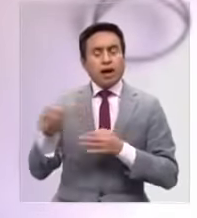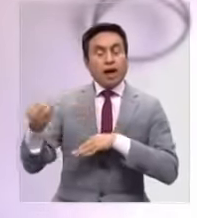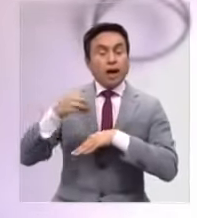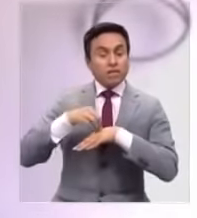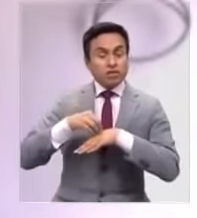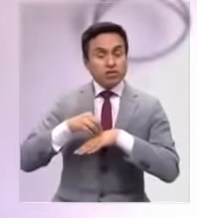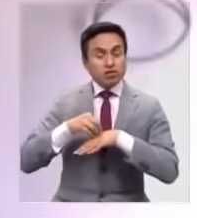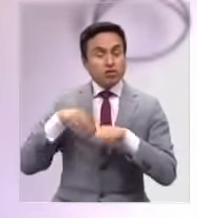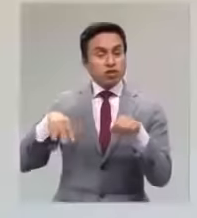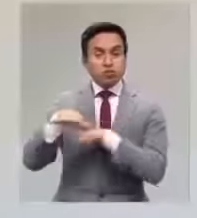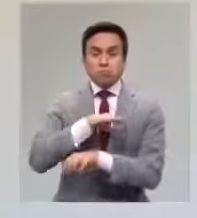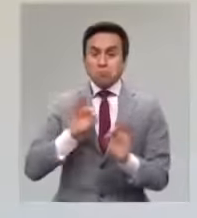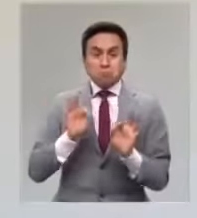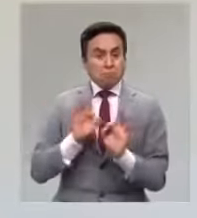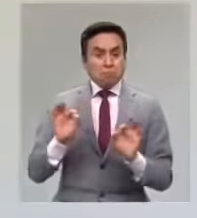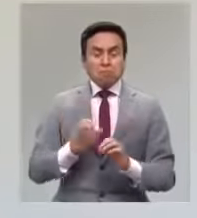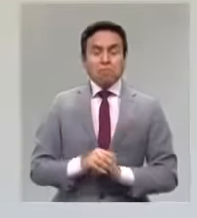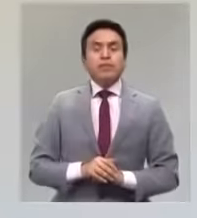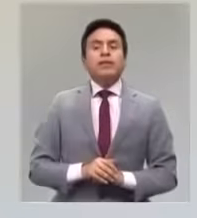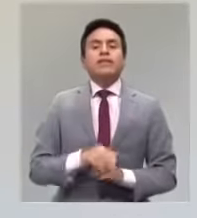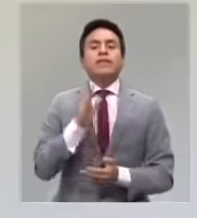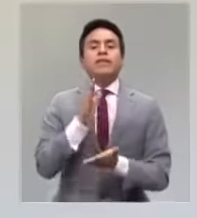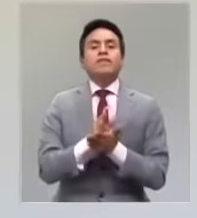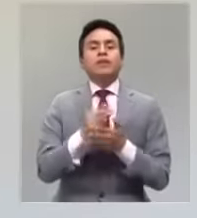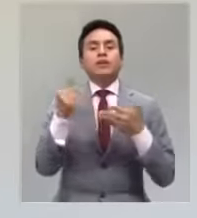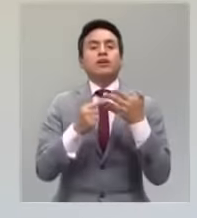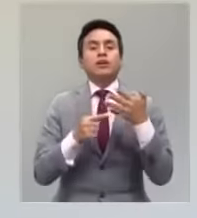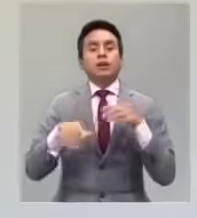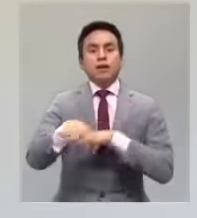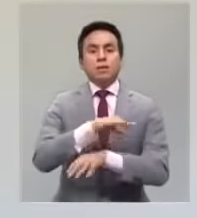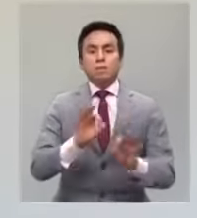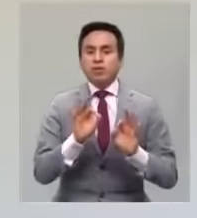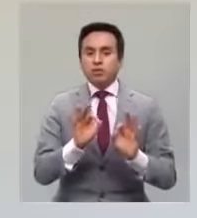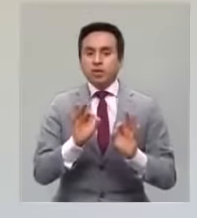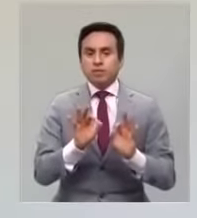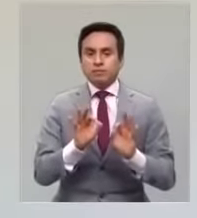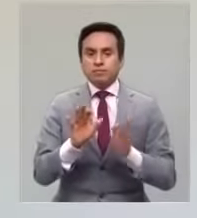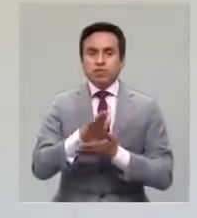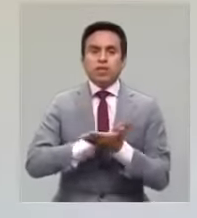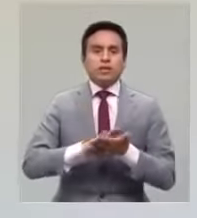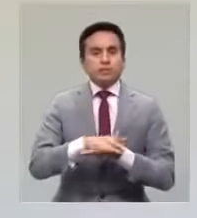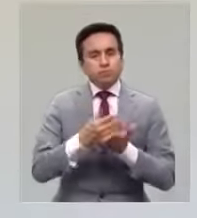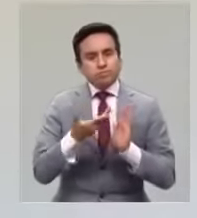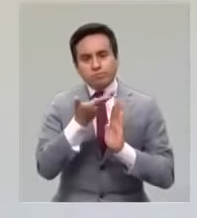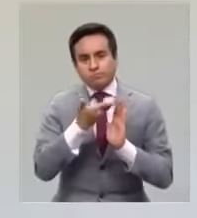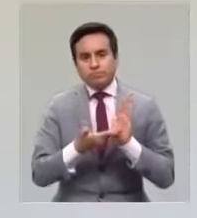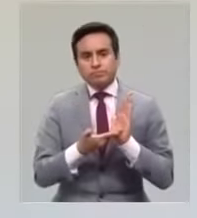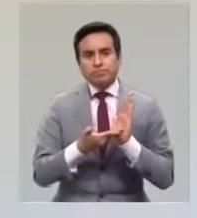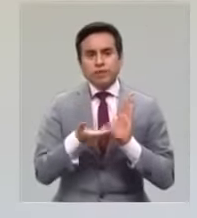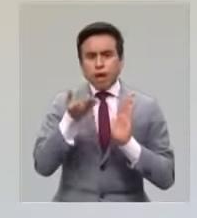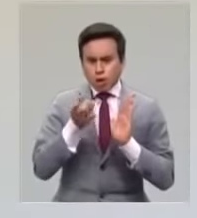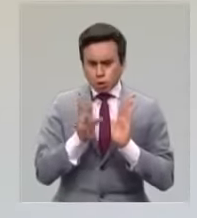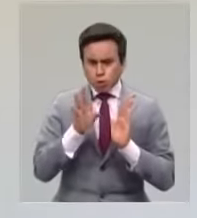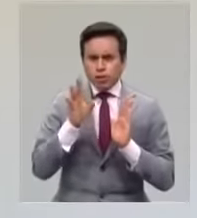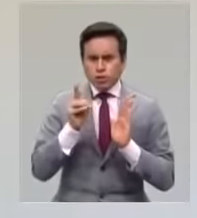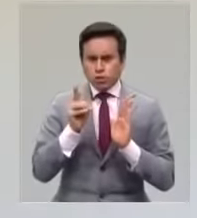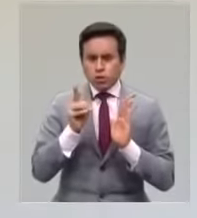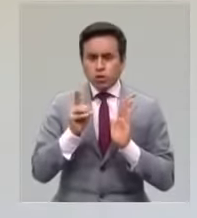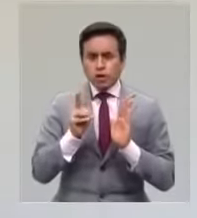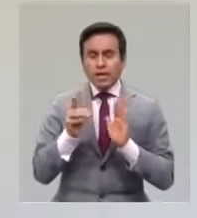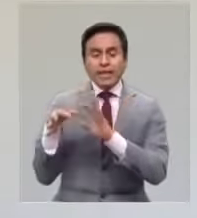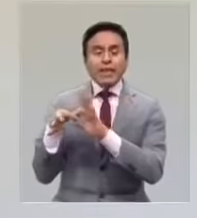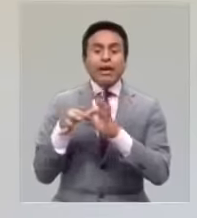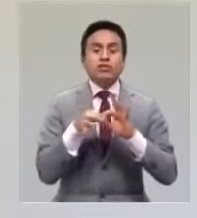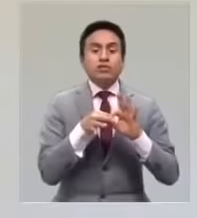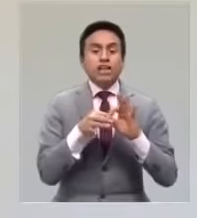notificara de esta situación. Se deben contener ciertas cuestiones bien particulares, como por ejemplo, no solamente la